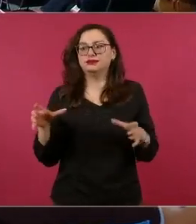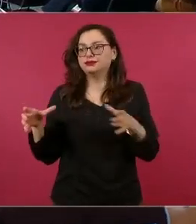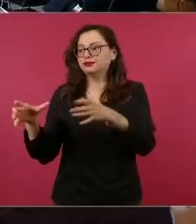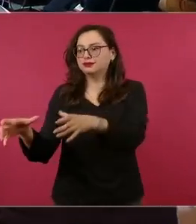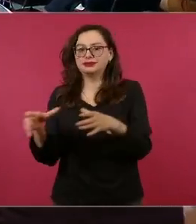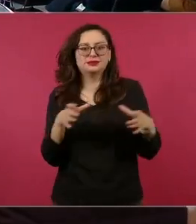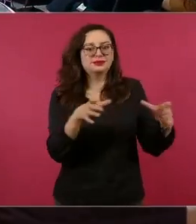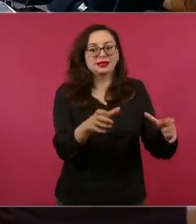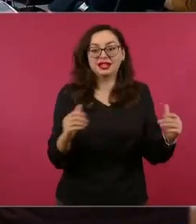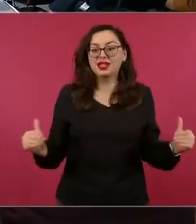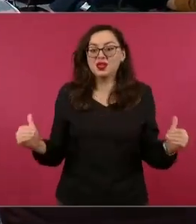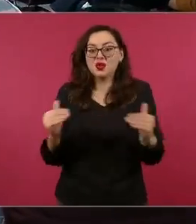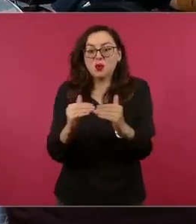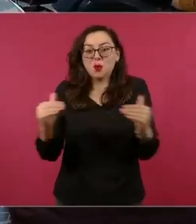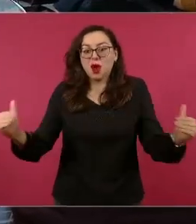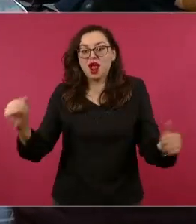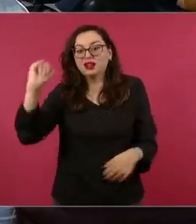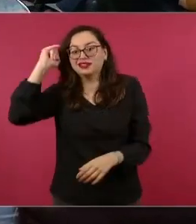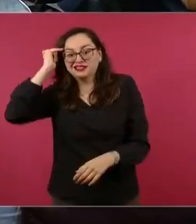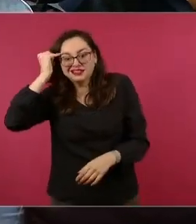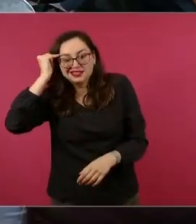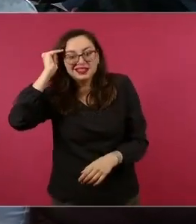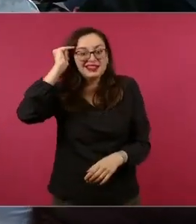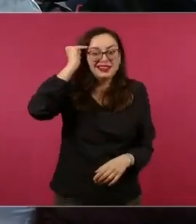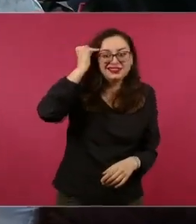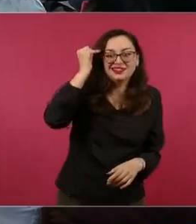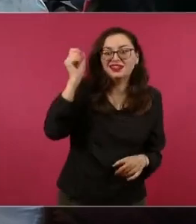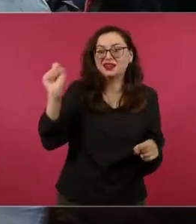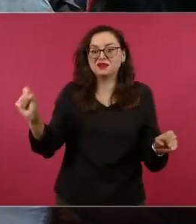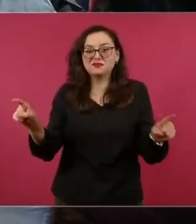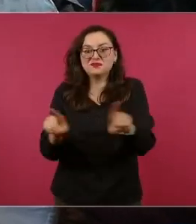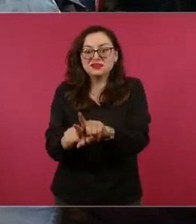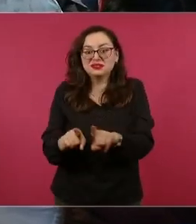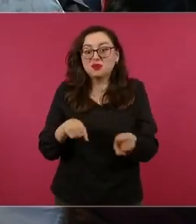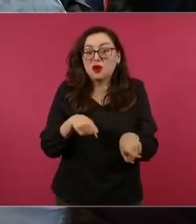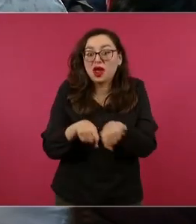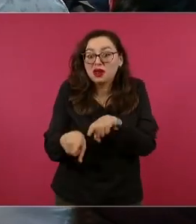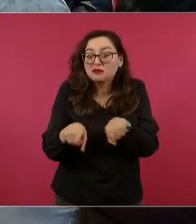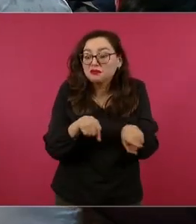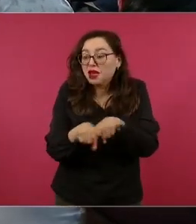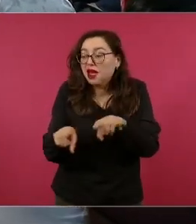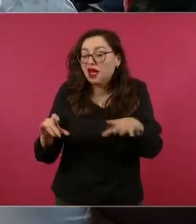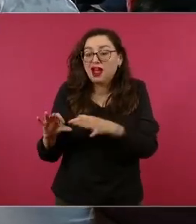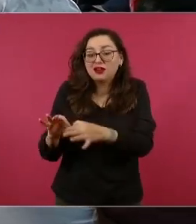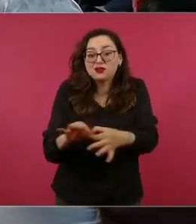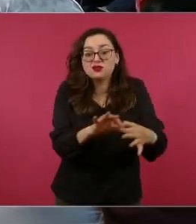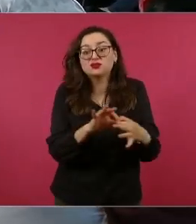Sí, indígenas, choles, o sea, hermanos